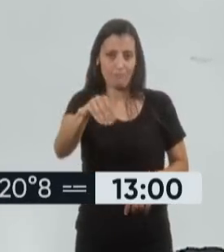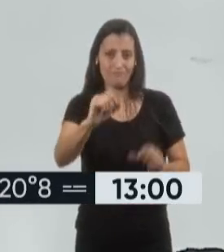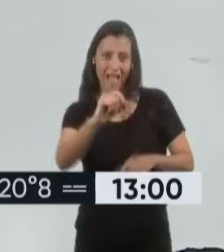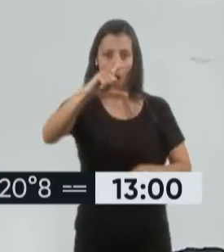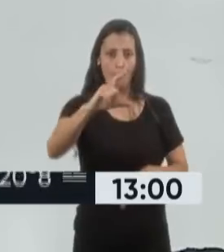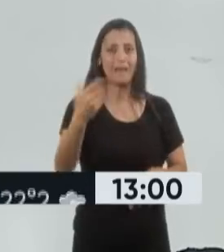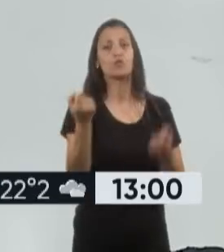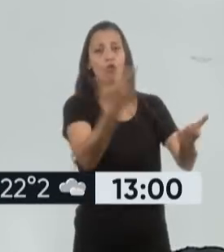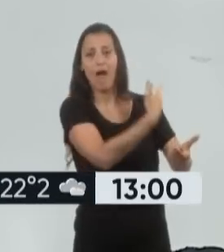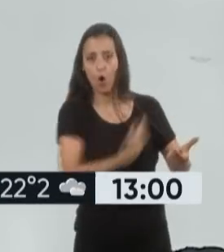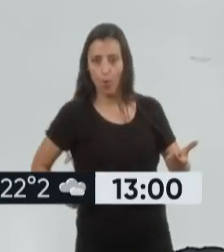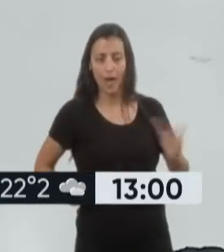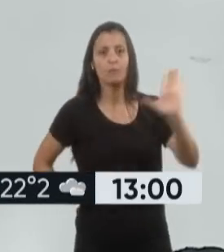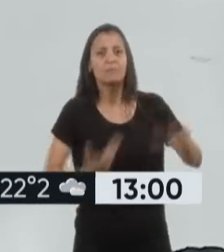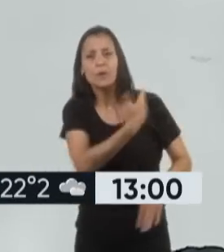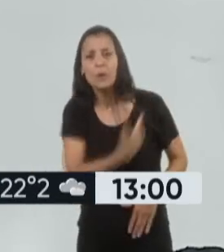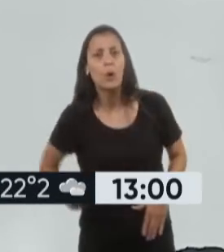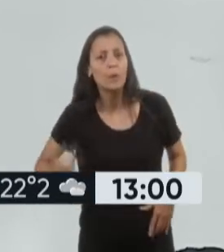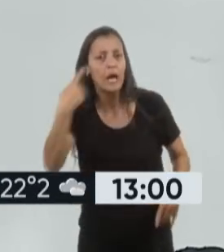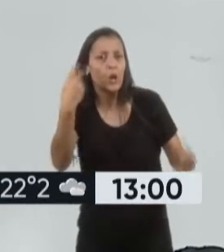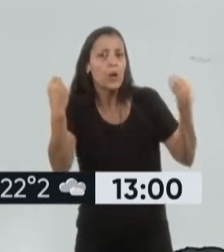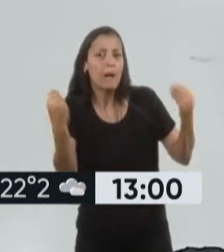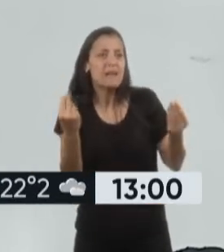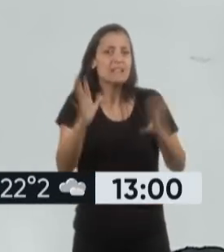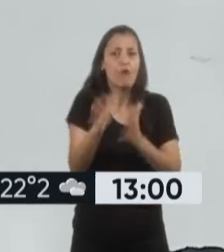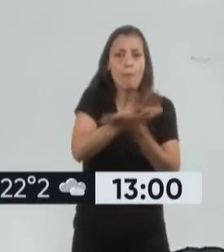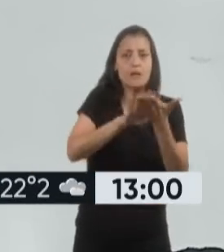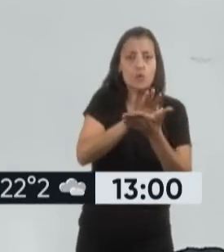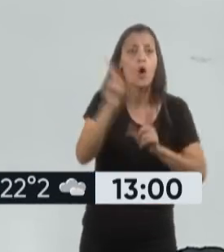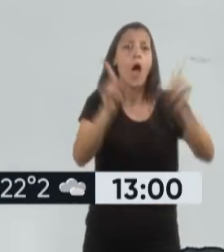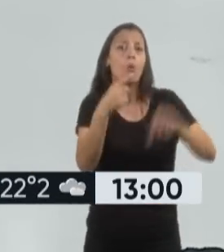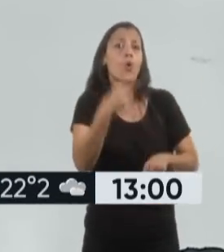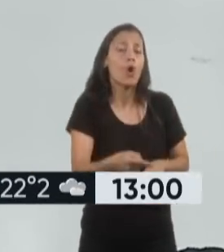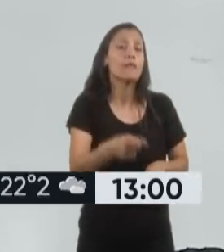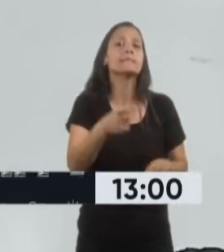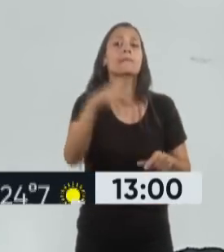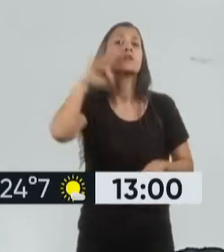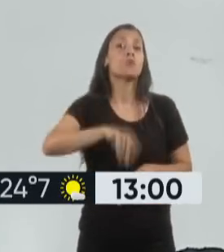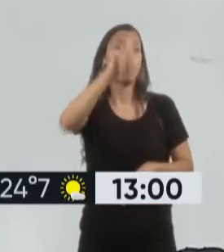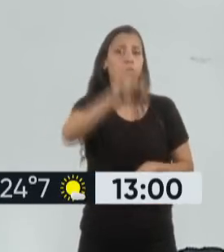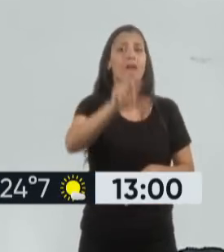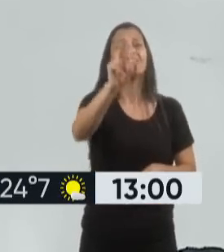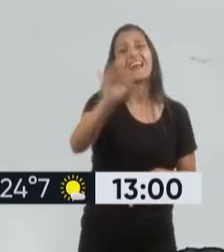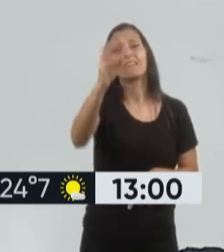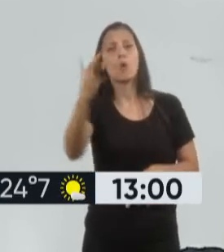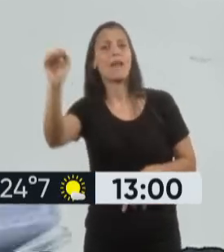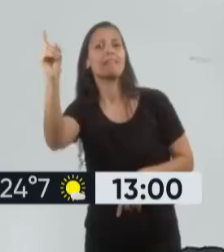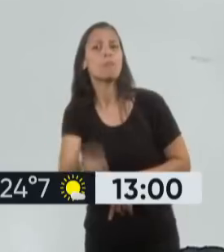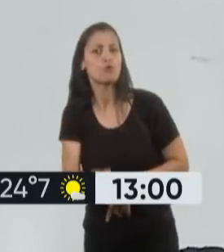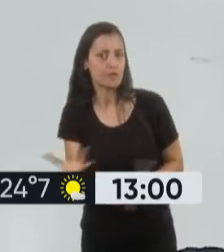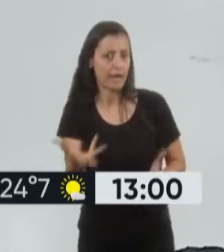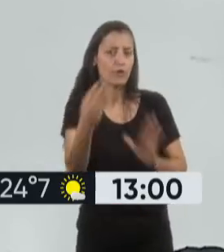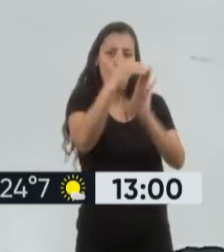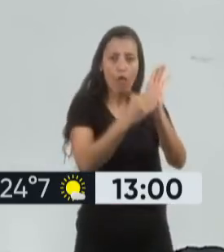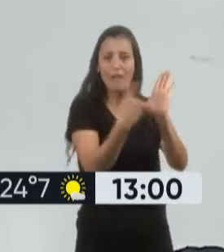gobierno. ¿Qué está pensando el gobierno con respecto a esto? Algunos hablan de pérdida salarial del 30 al 50%, según los datos que uno